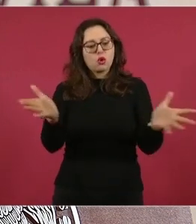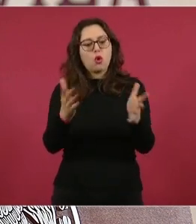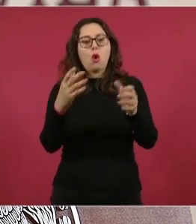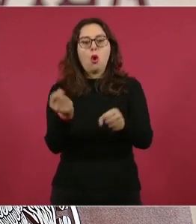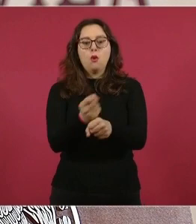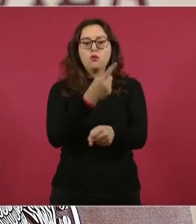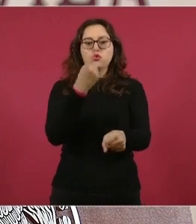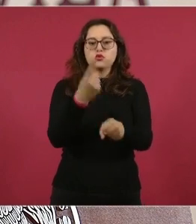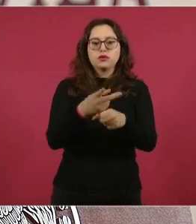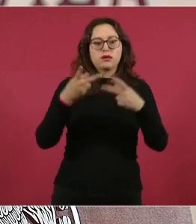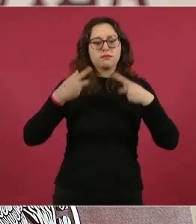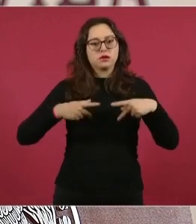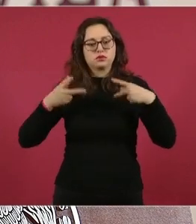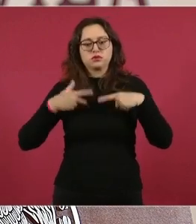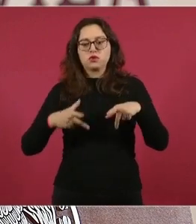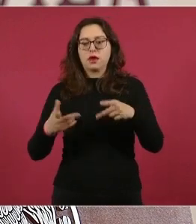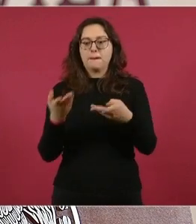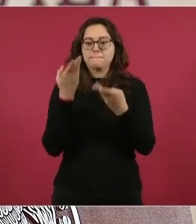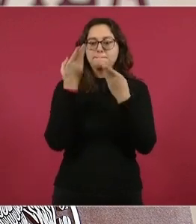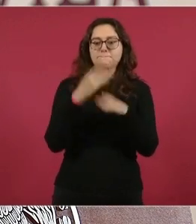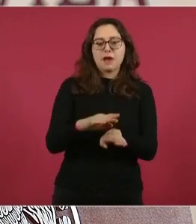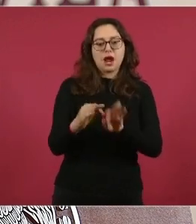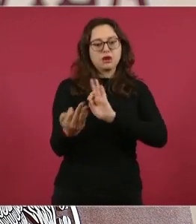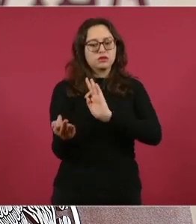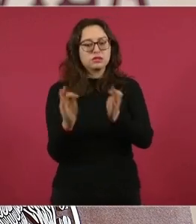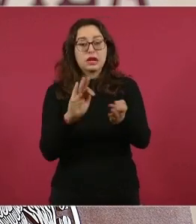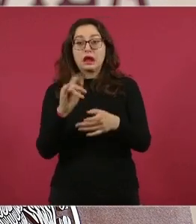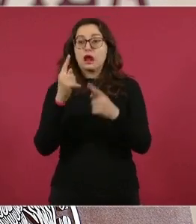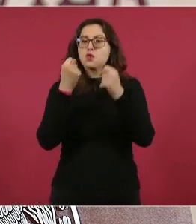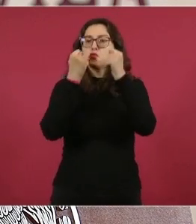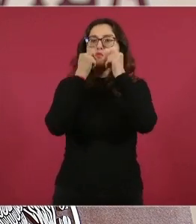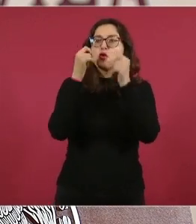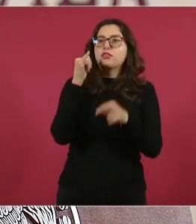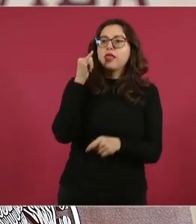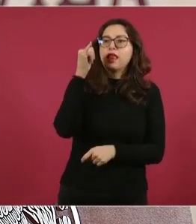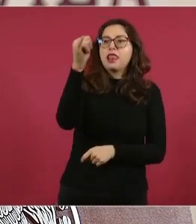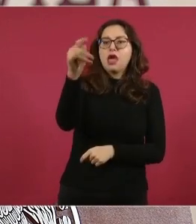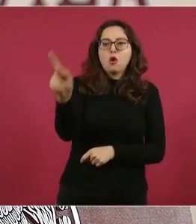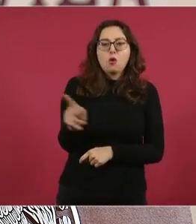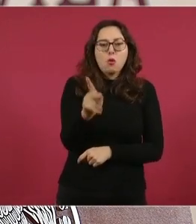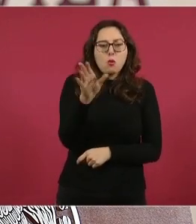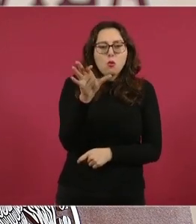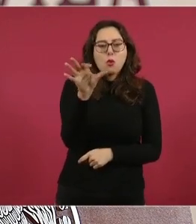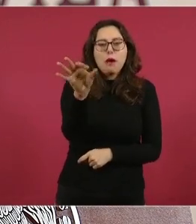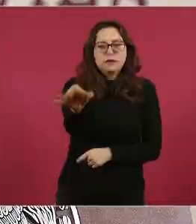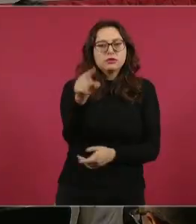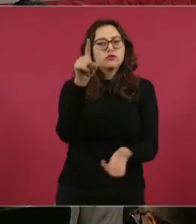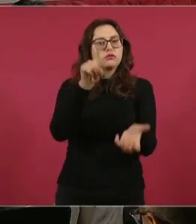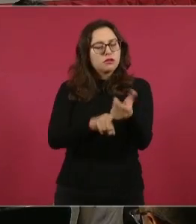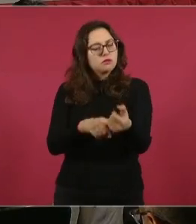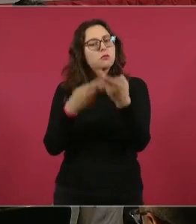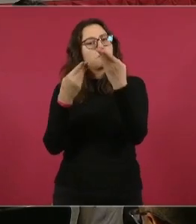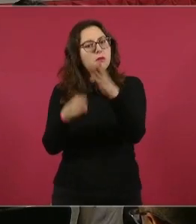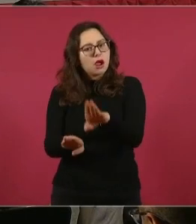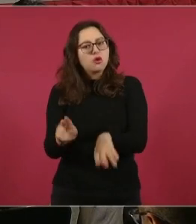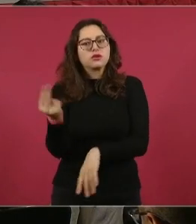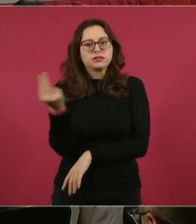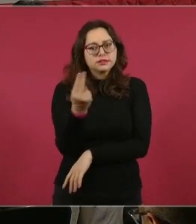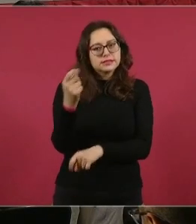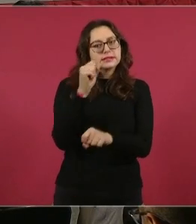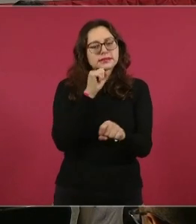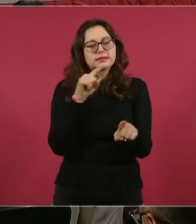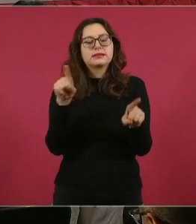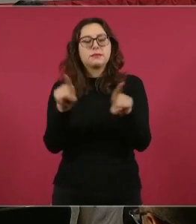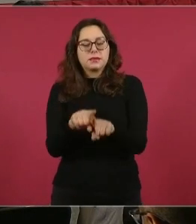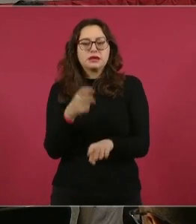pueblo de México la oportunidad de tener hasta en lugares muy alejados esta oportunidad de interactuar